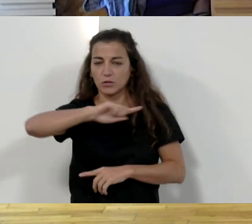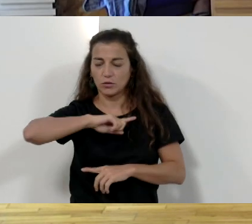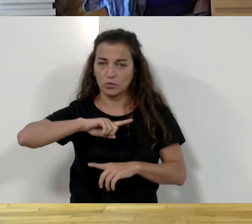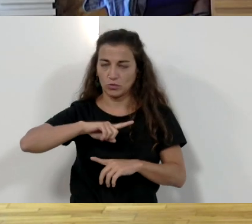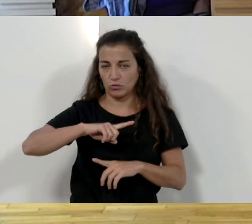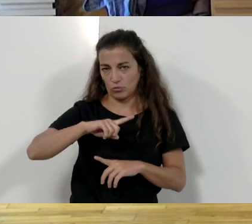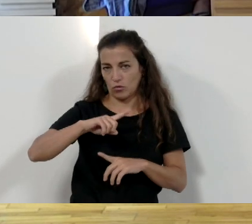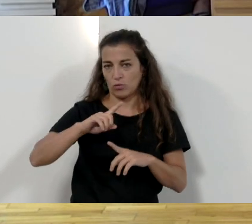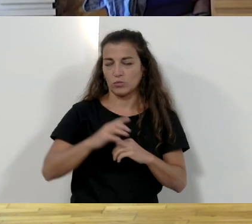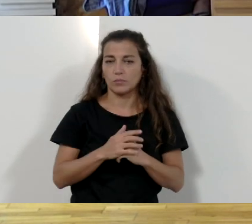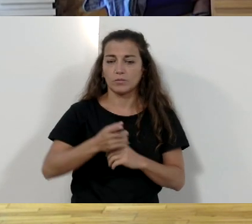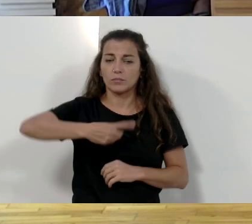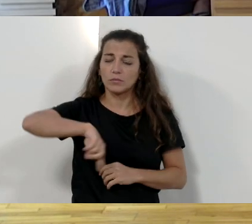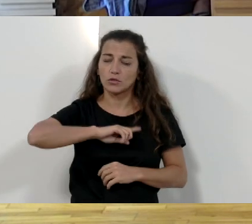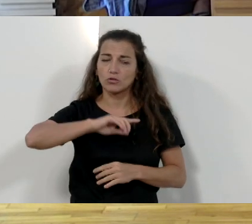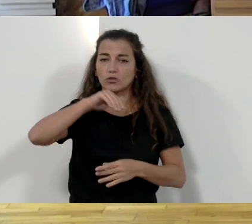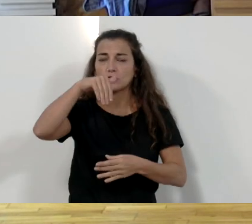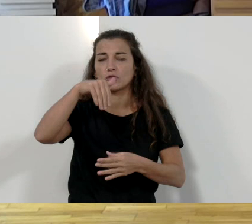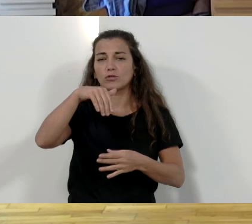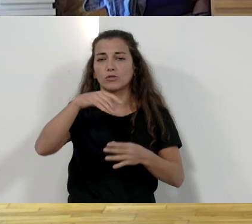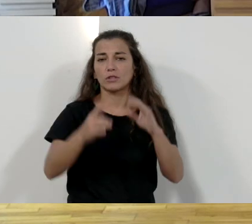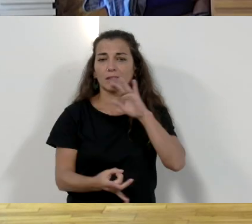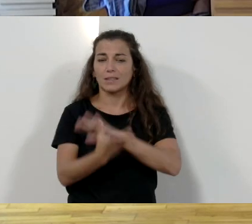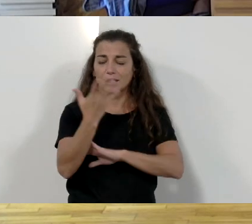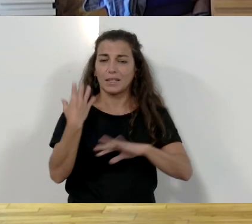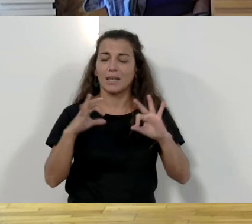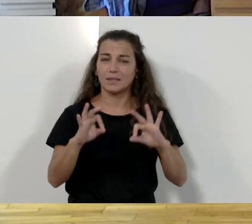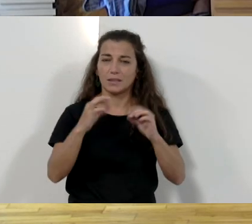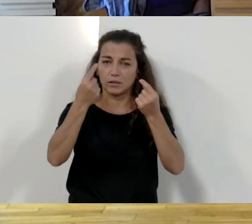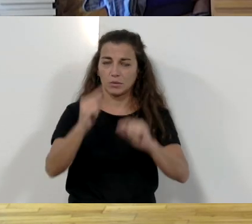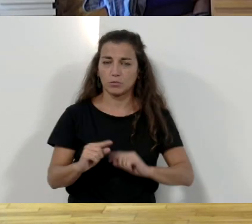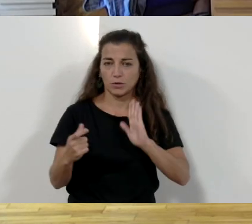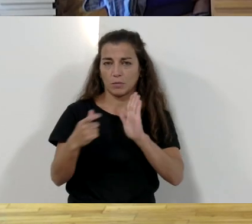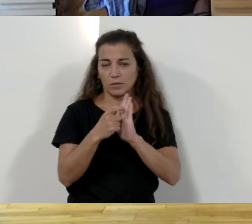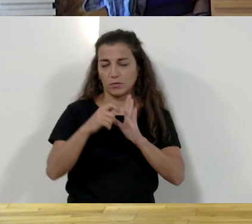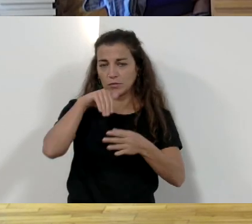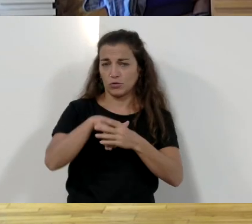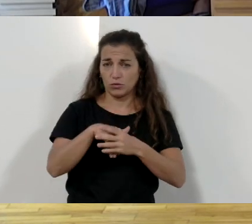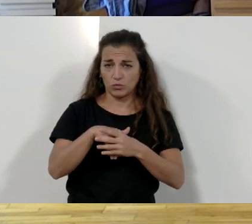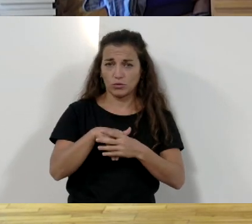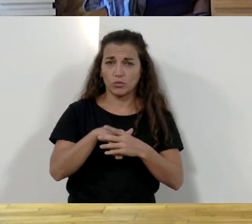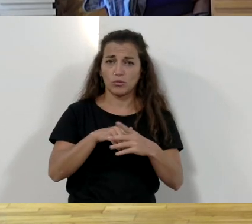no a crear esta partida de momento, pero sí